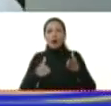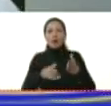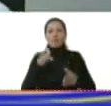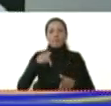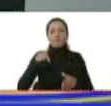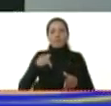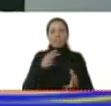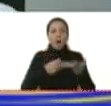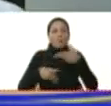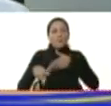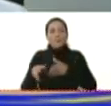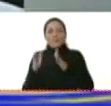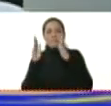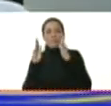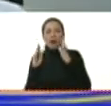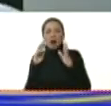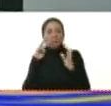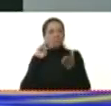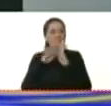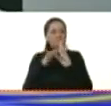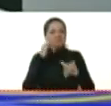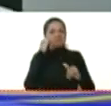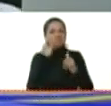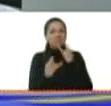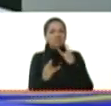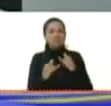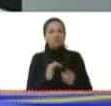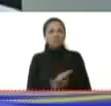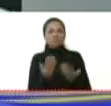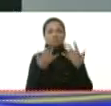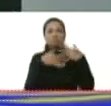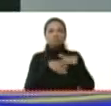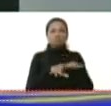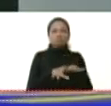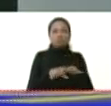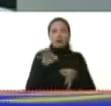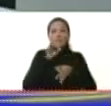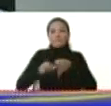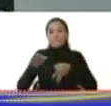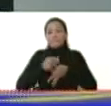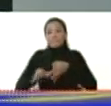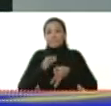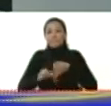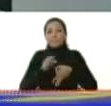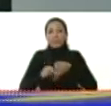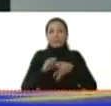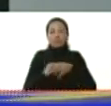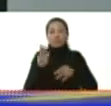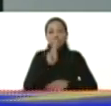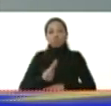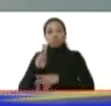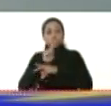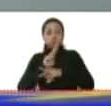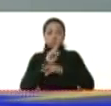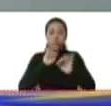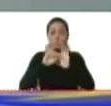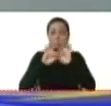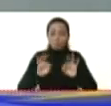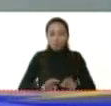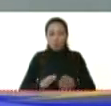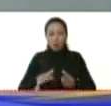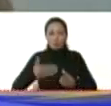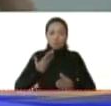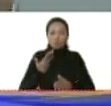esta construcción fue culminada a través del Petro. El Petro se utilizó para